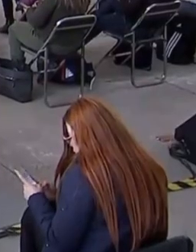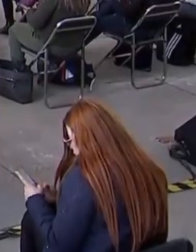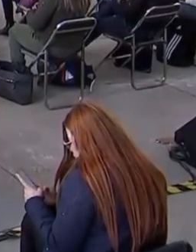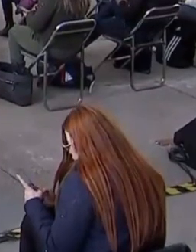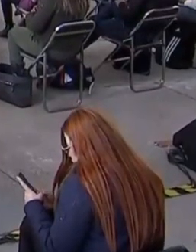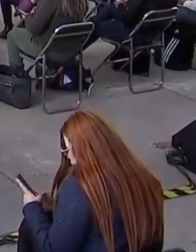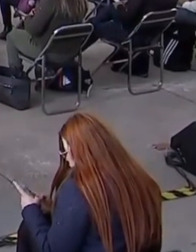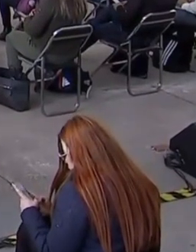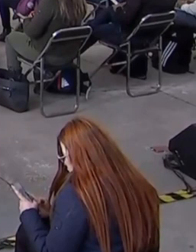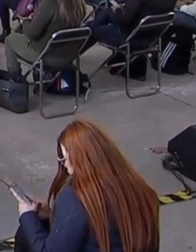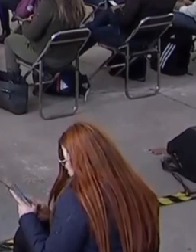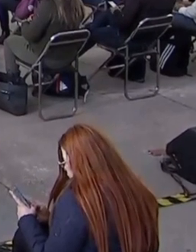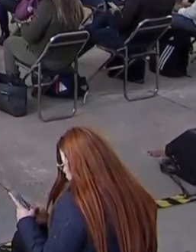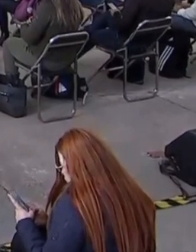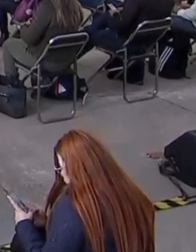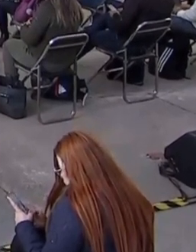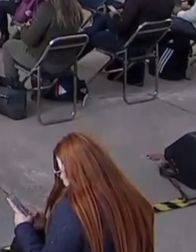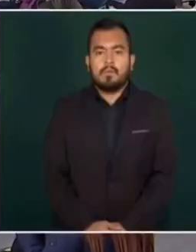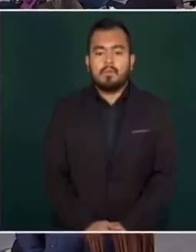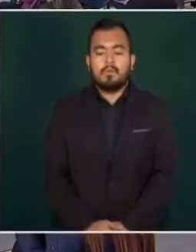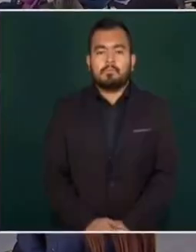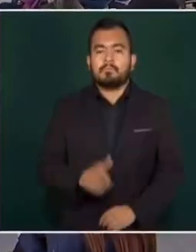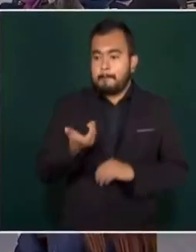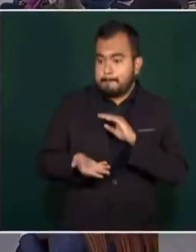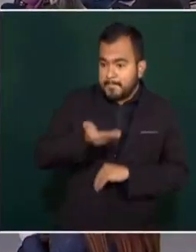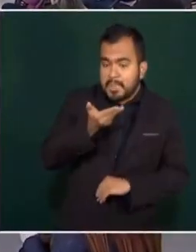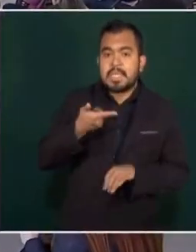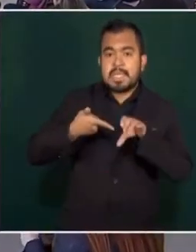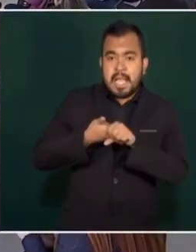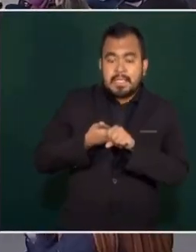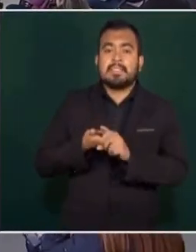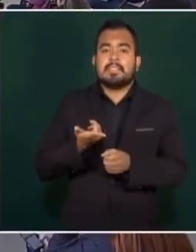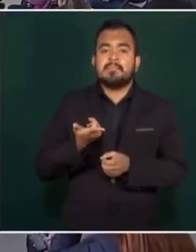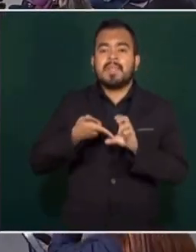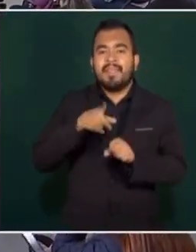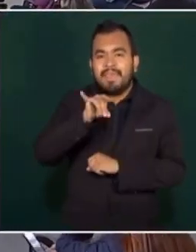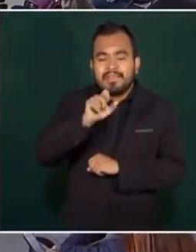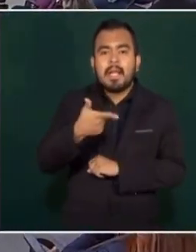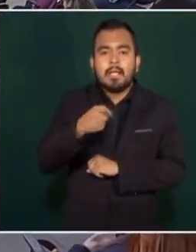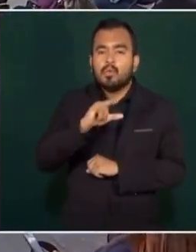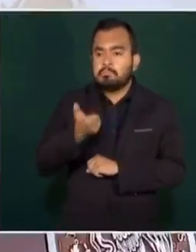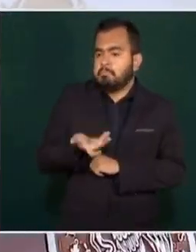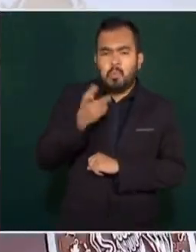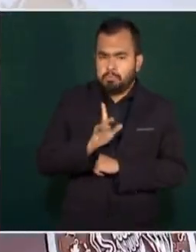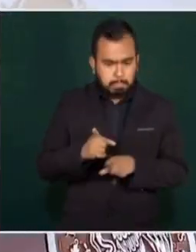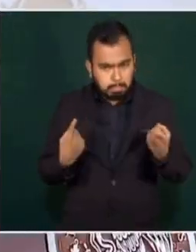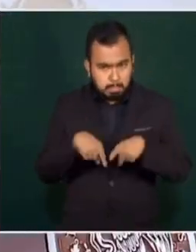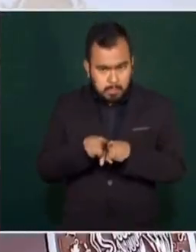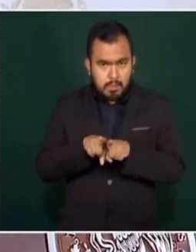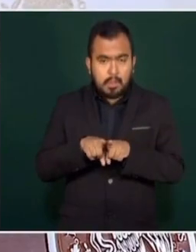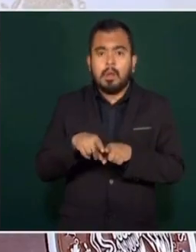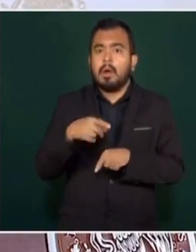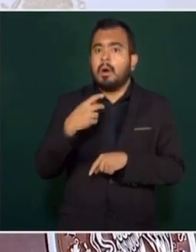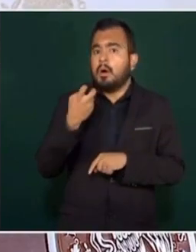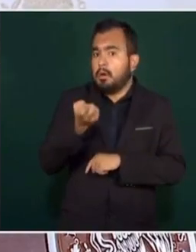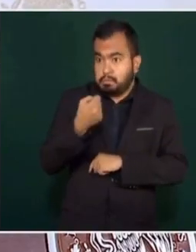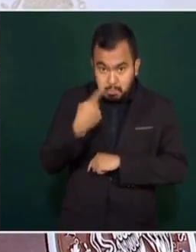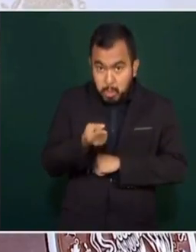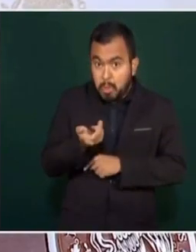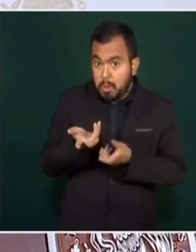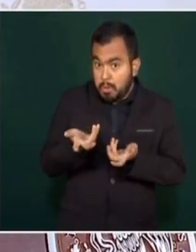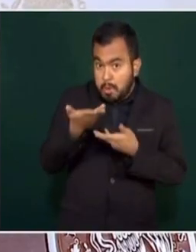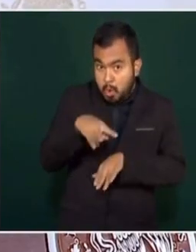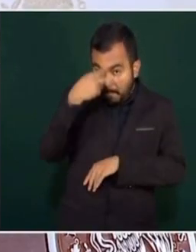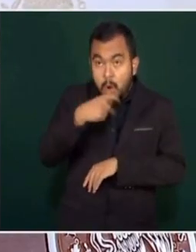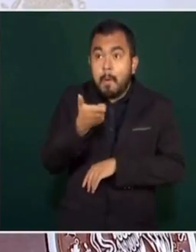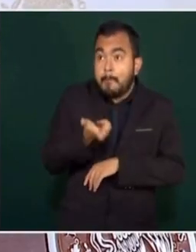precios de las gasolinas, del diésel, del gas, de la luz, lo que estamos llevando a cabo. Eso no lo hacen, no lo recomienda el Banco de